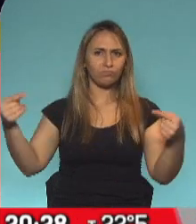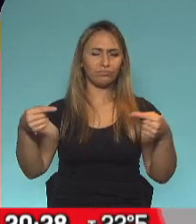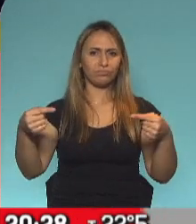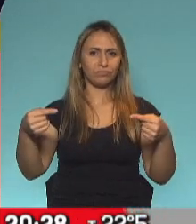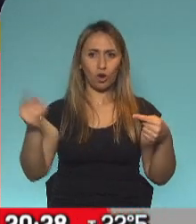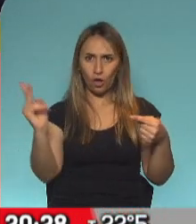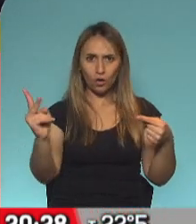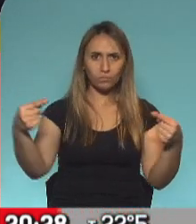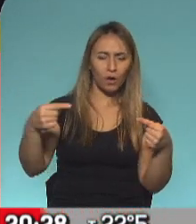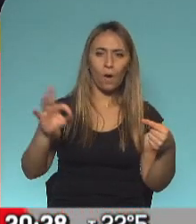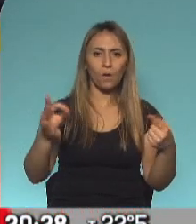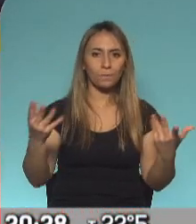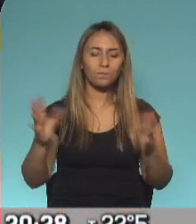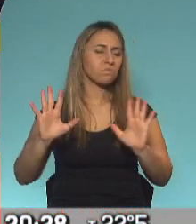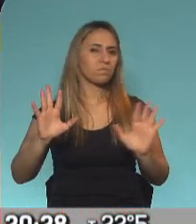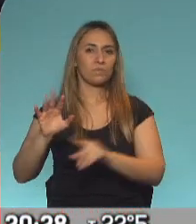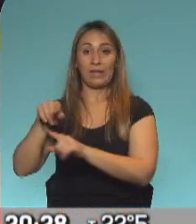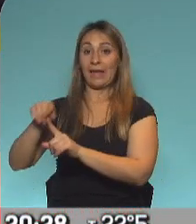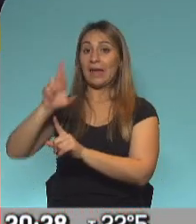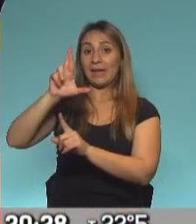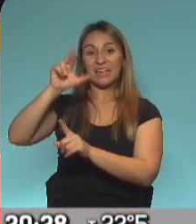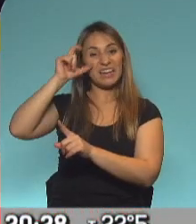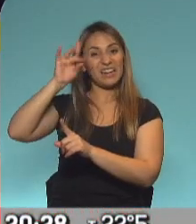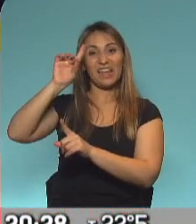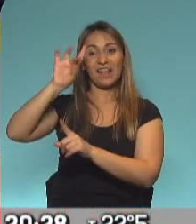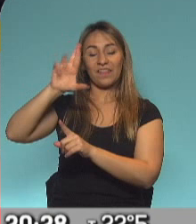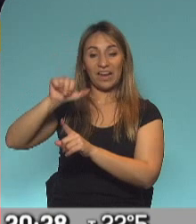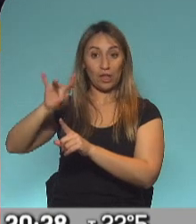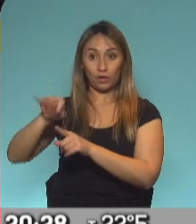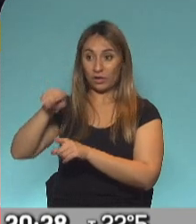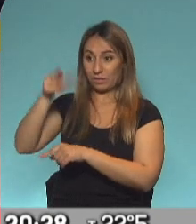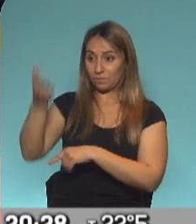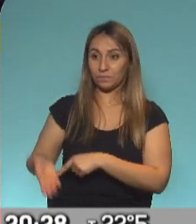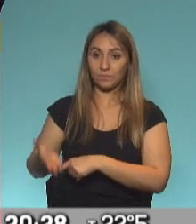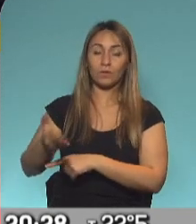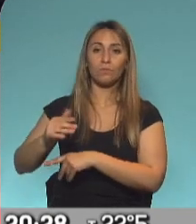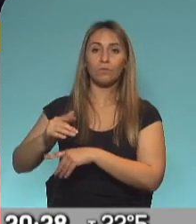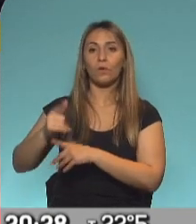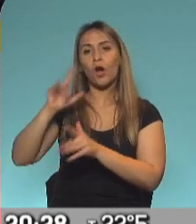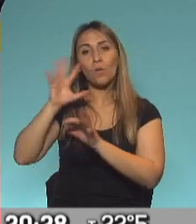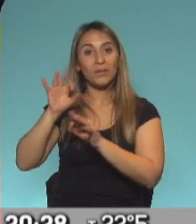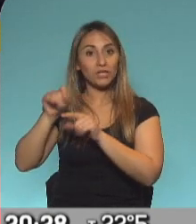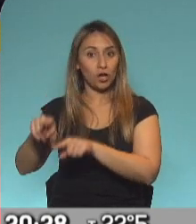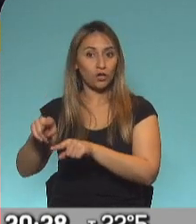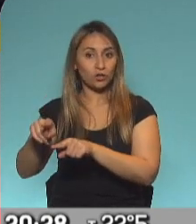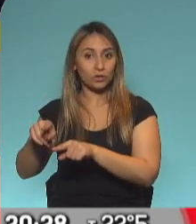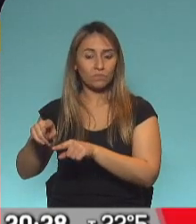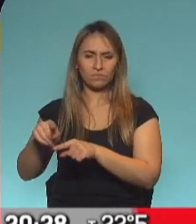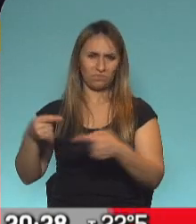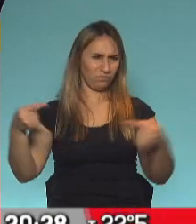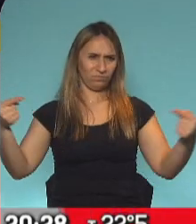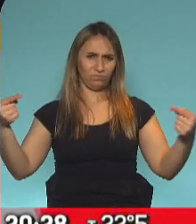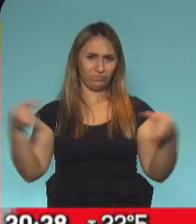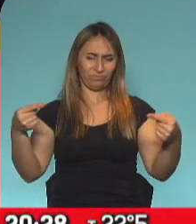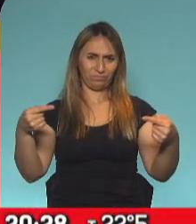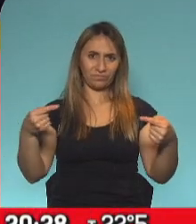No, la figura de Redrado me parece que ha tenido otro tipo de posturas con respecto a lo que este gobierno expresa y a